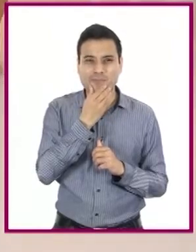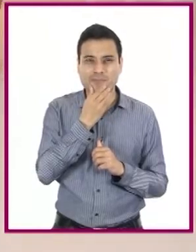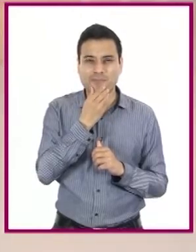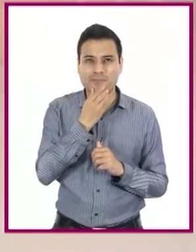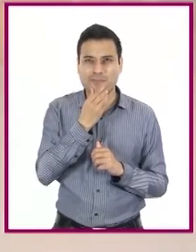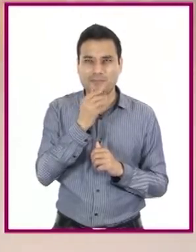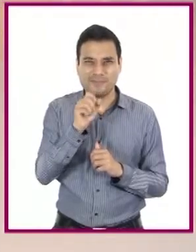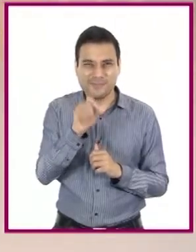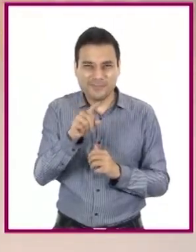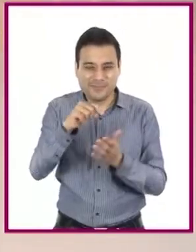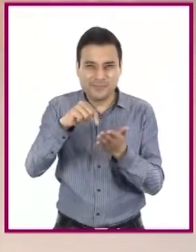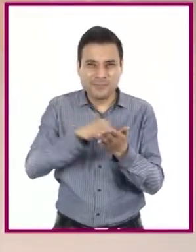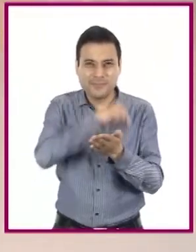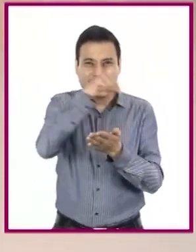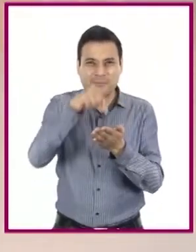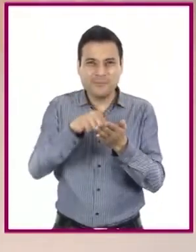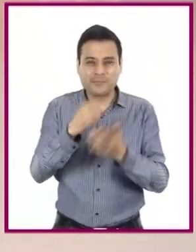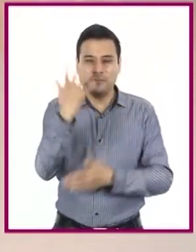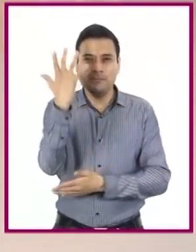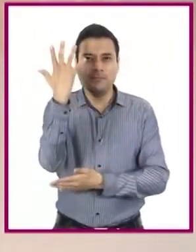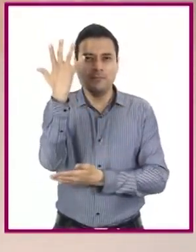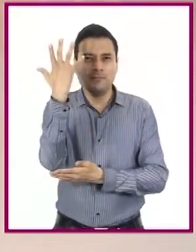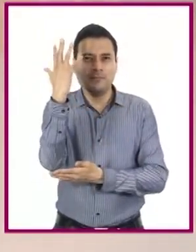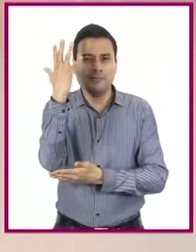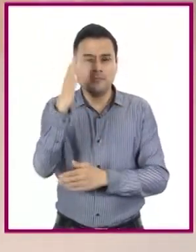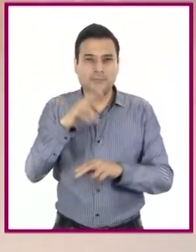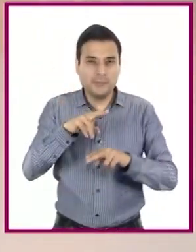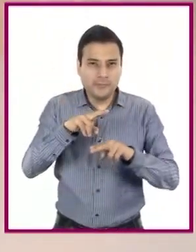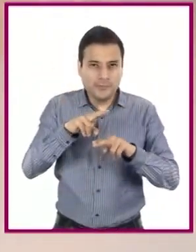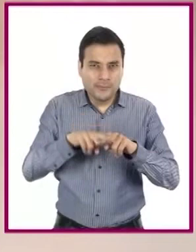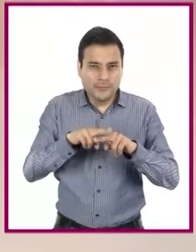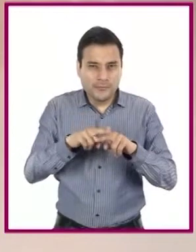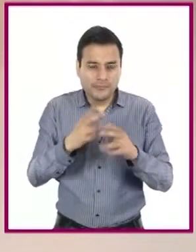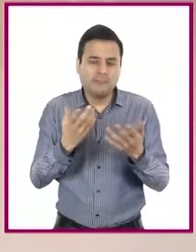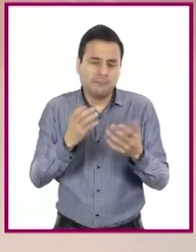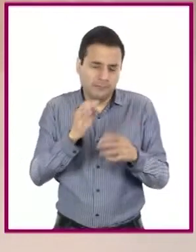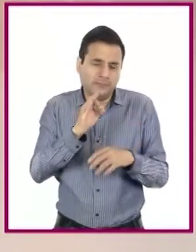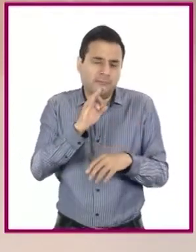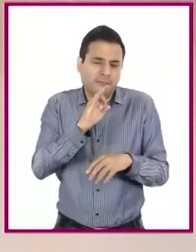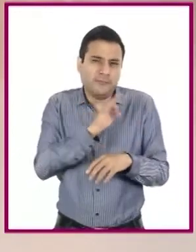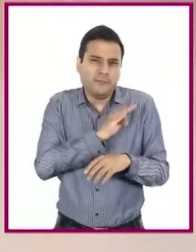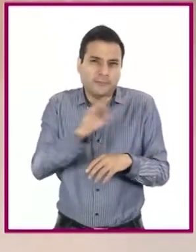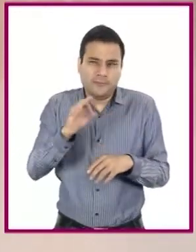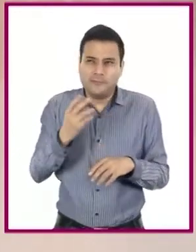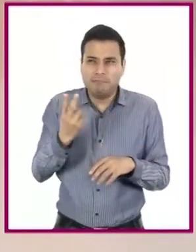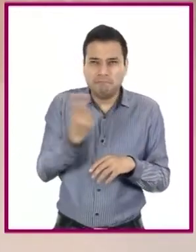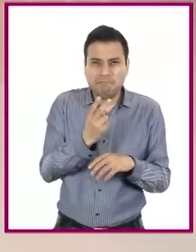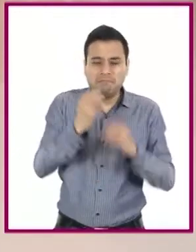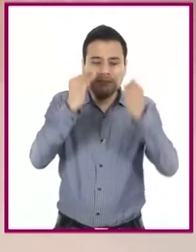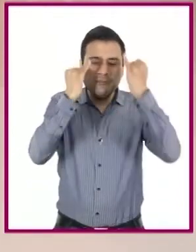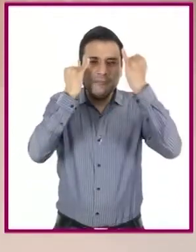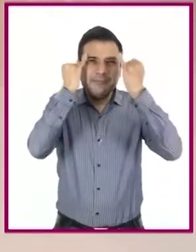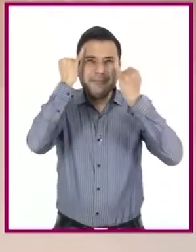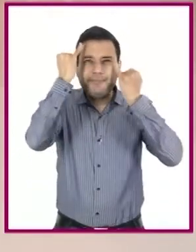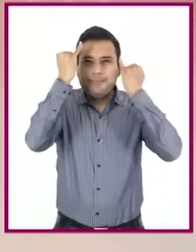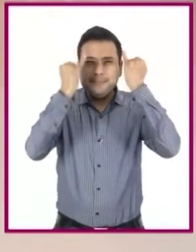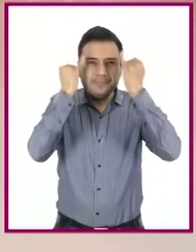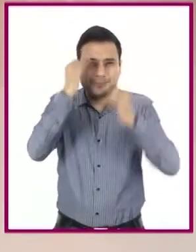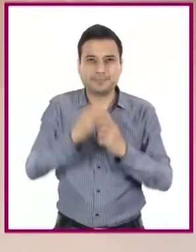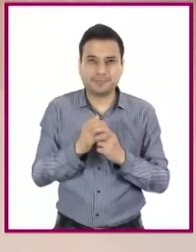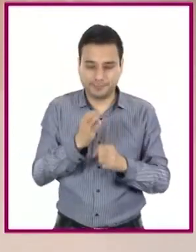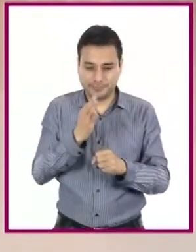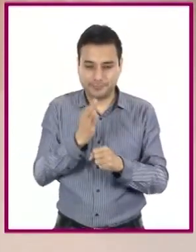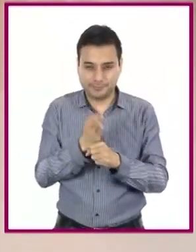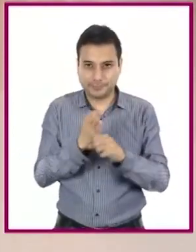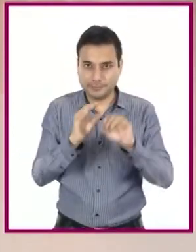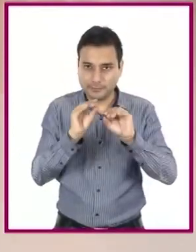el árbol y la banca? Pienso que podemos utilizar nuestra imaginación para poderlos traerlos aquí al